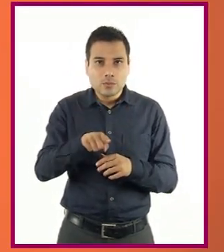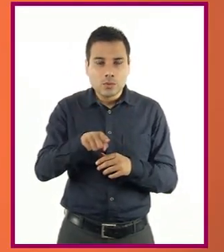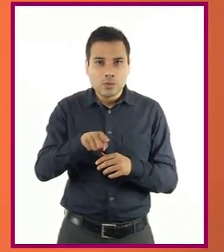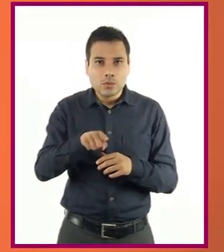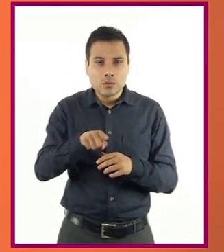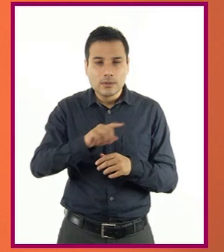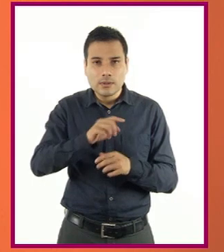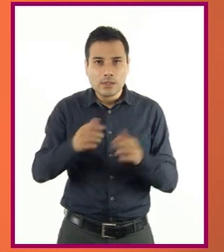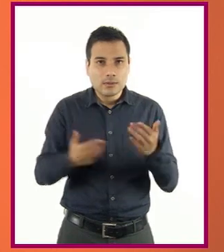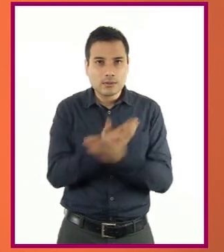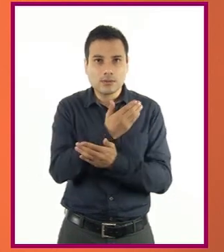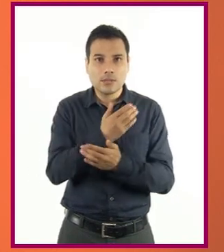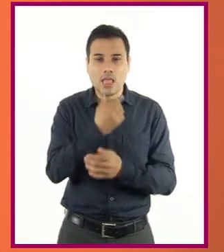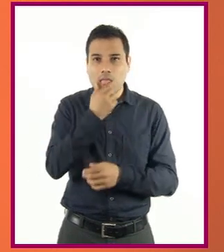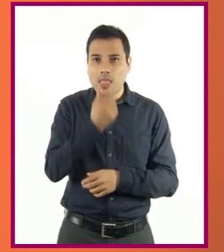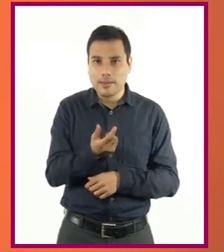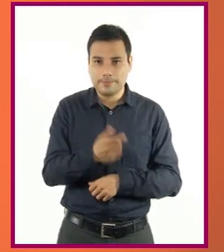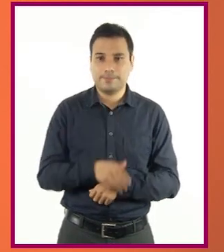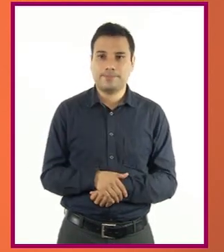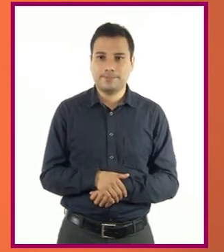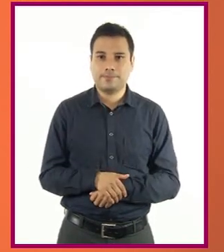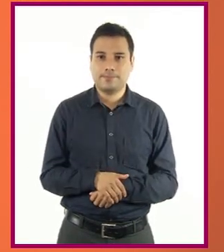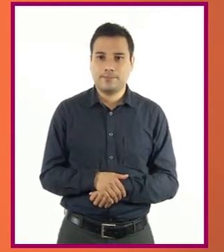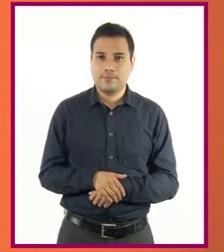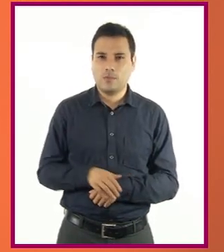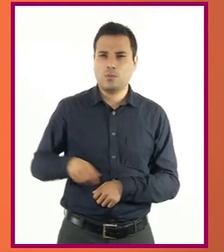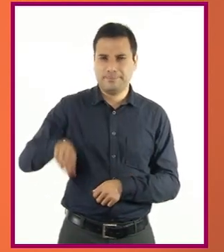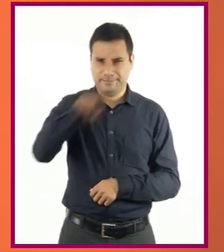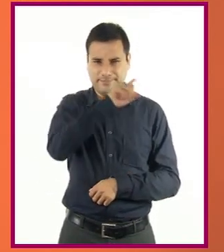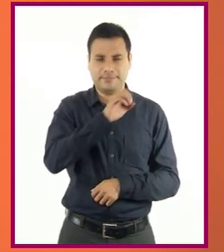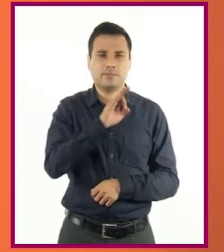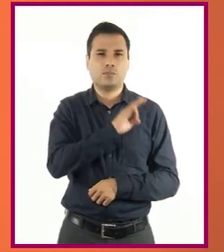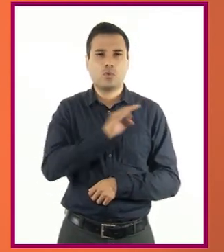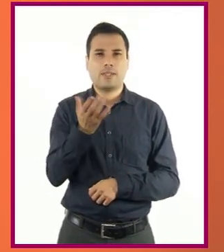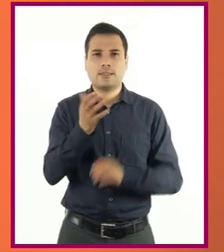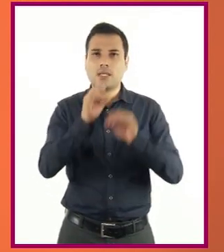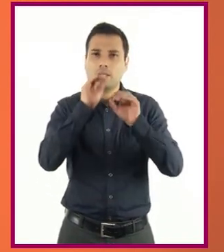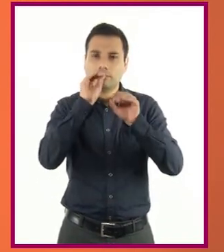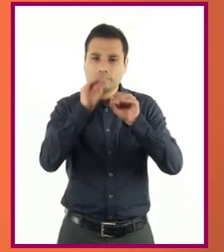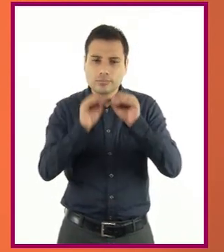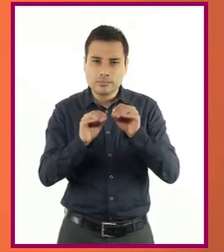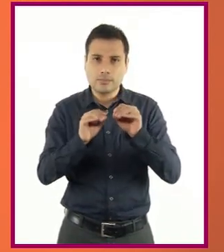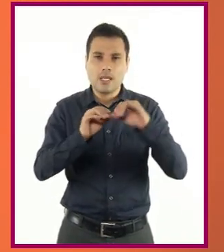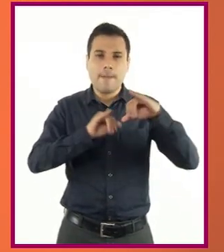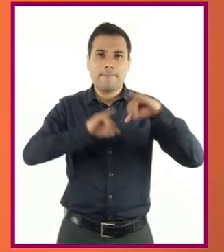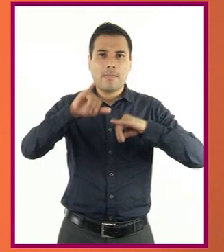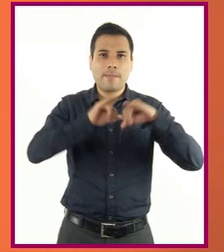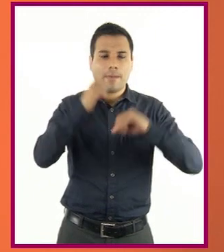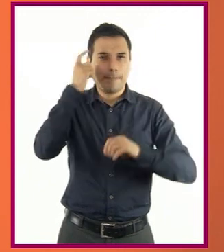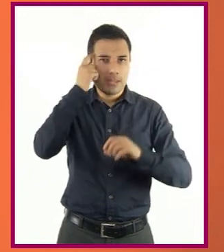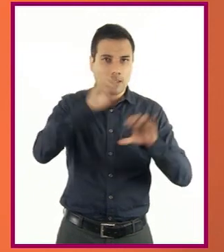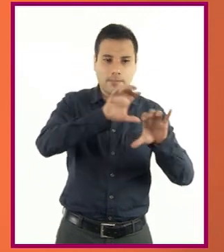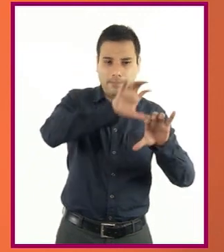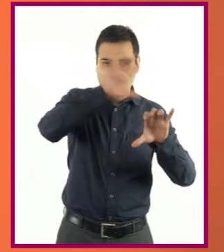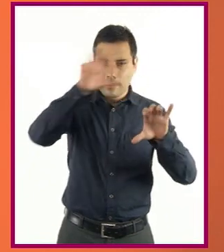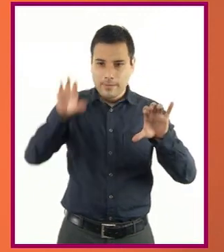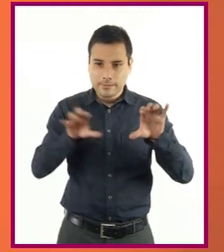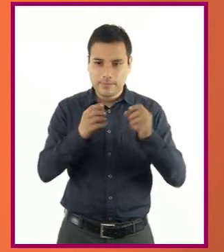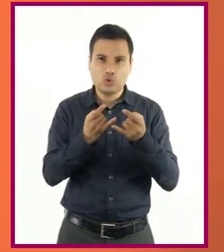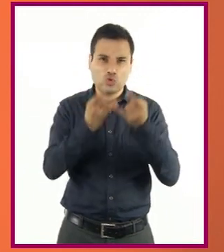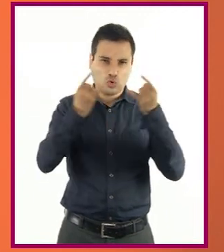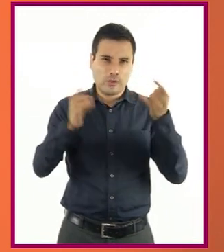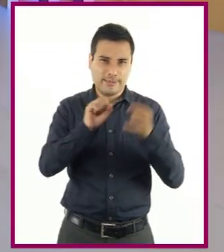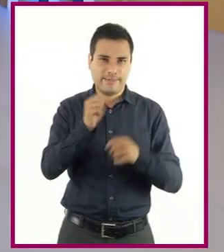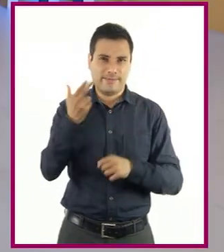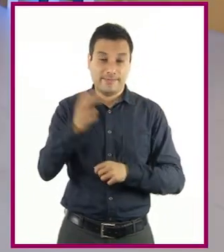las y los invito a realizar un mapa mental de las principales aportaciones de Stephen Hawking y a conversar con su familia sobre su